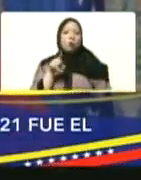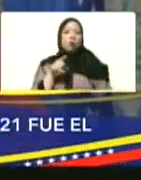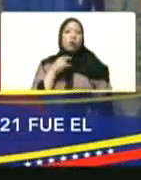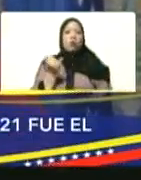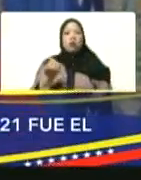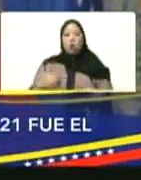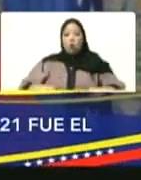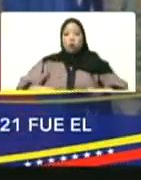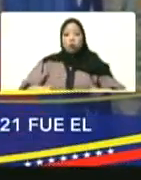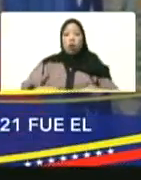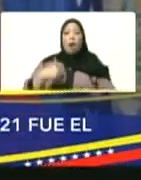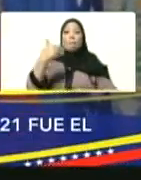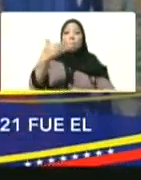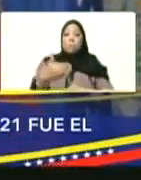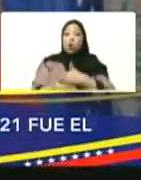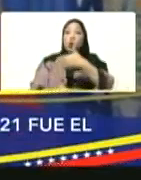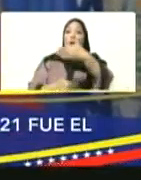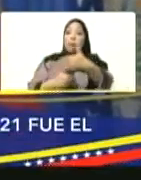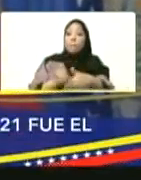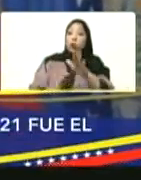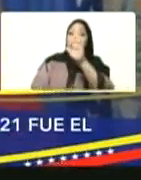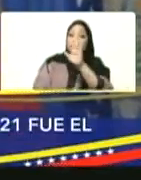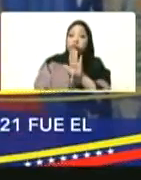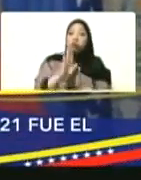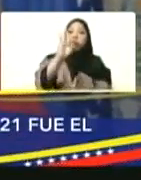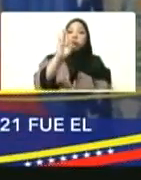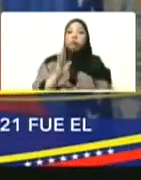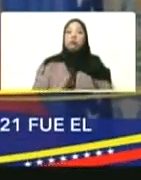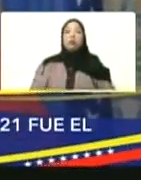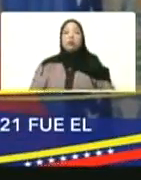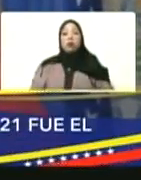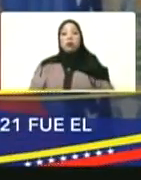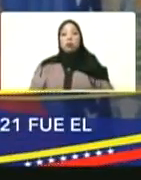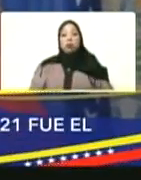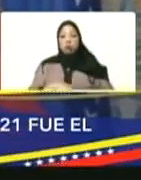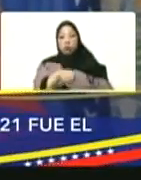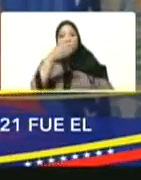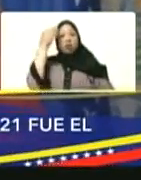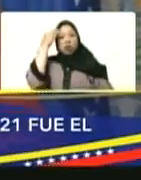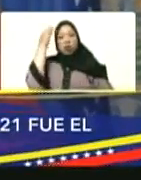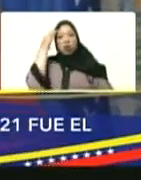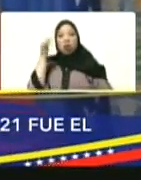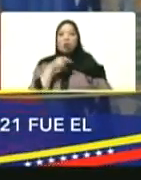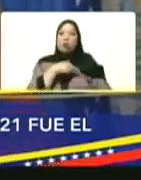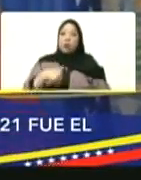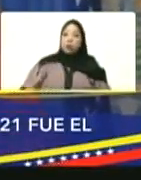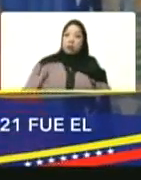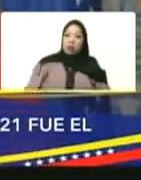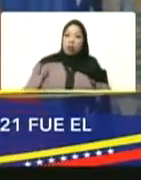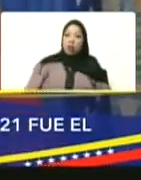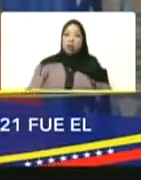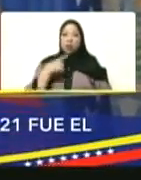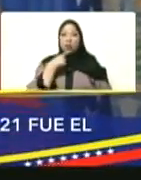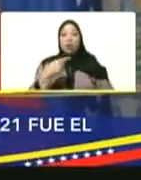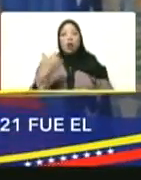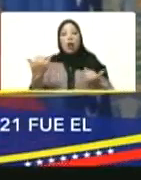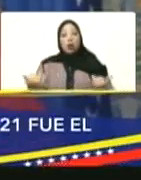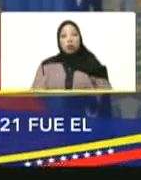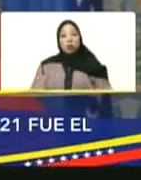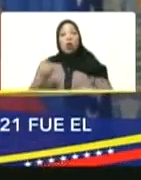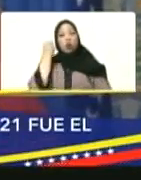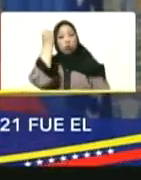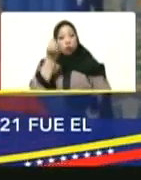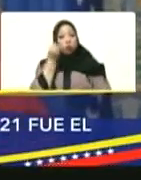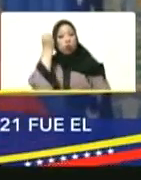un marché plus solide. Et la clave, presidente, comme se lo decía en privado, ha sido confiar